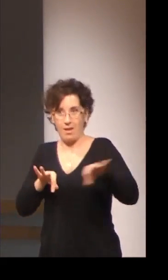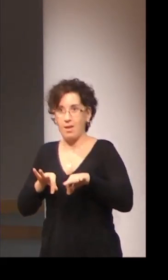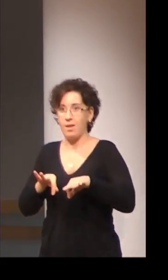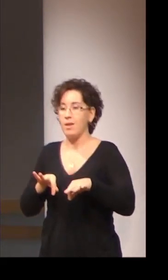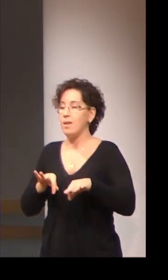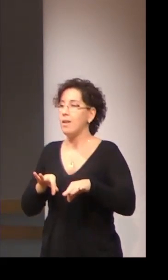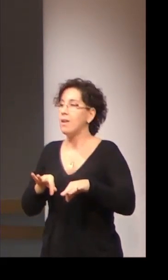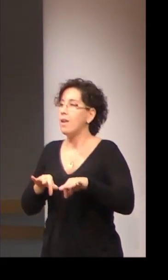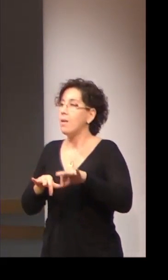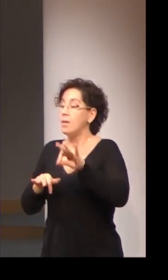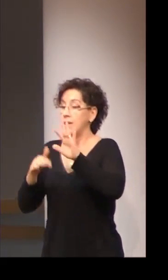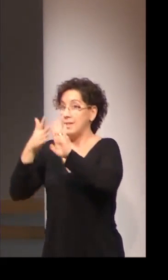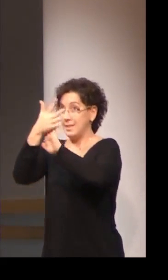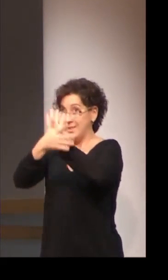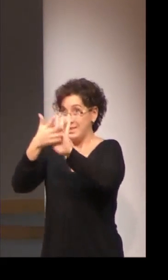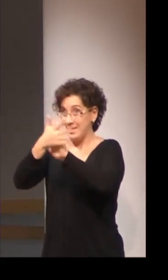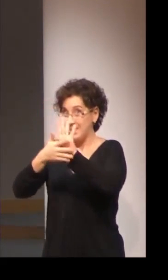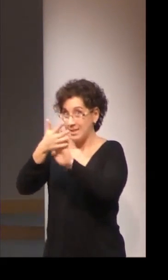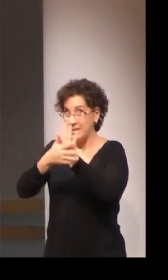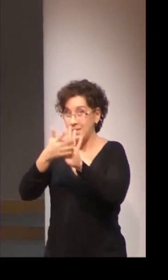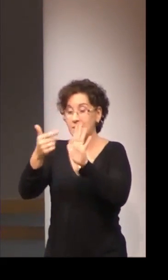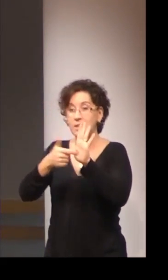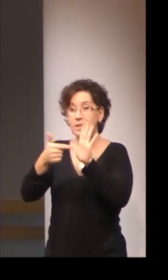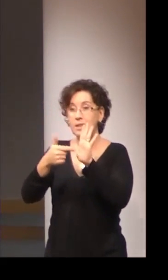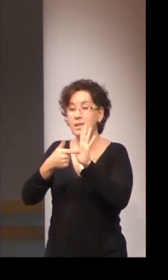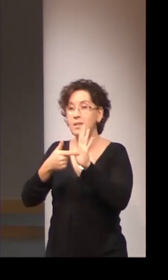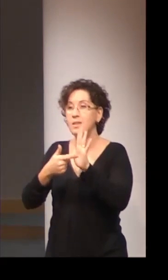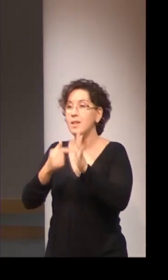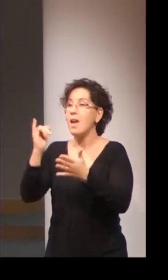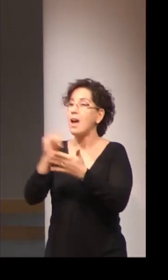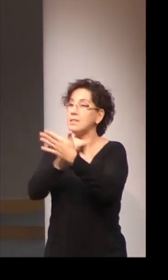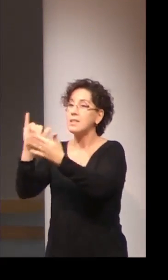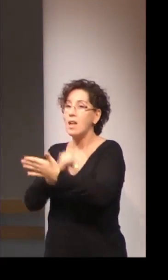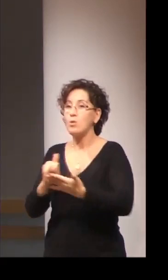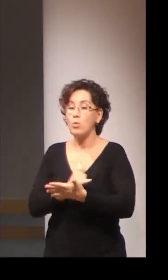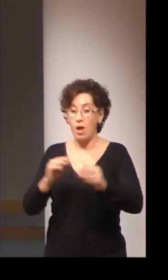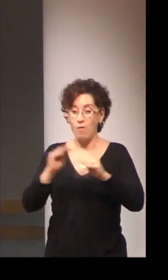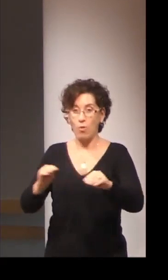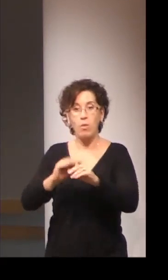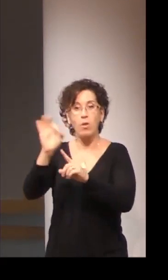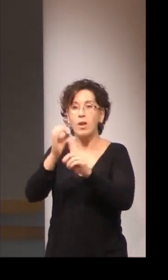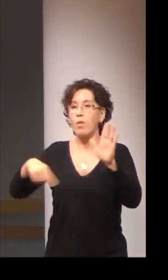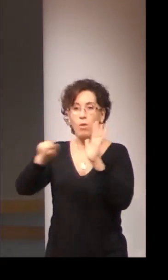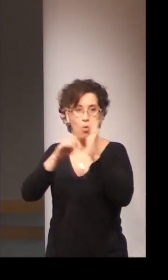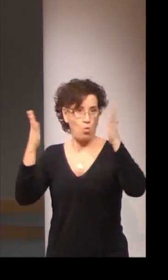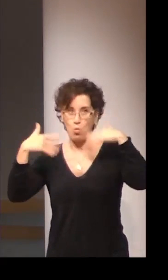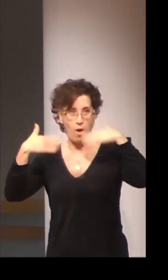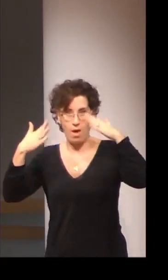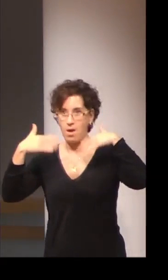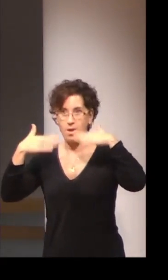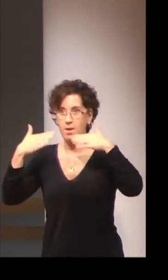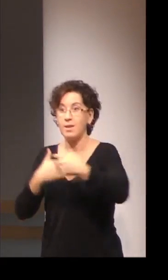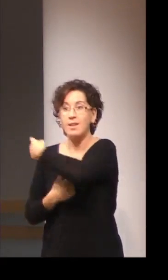que la lengua de signos española no está incluida en ninguna de las asignaturas de la formación del grado aquí dice